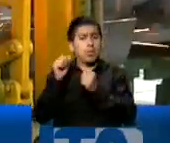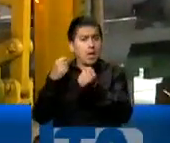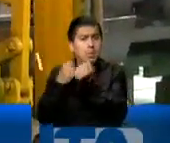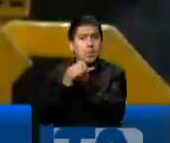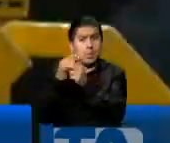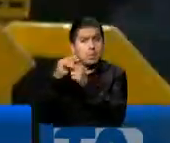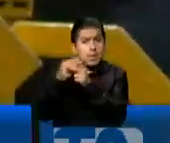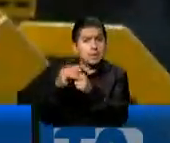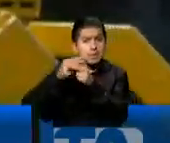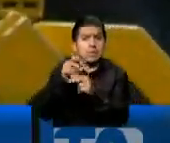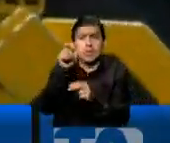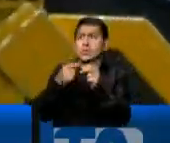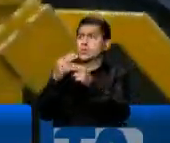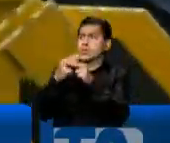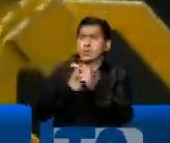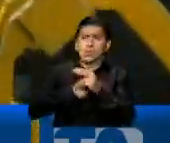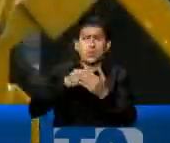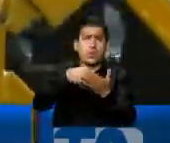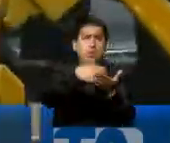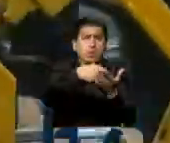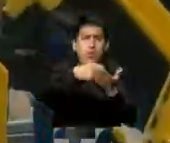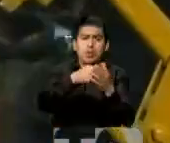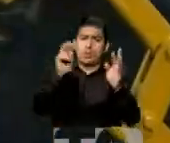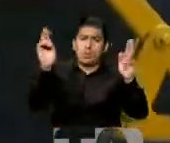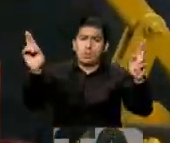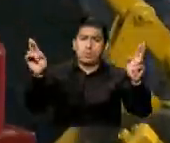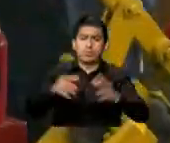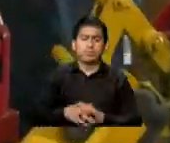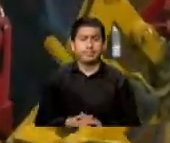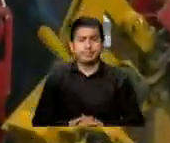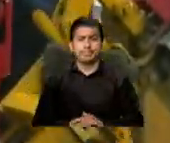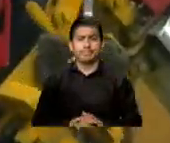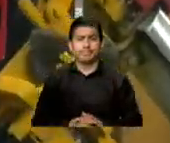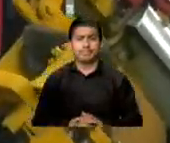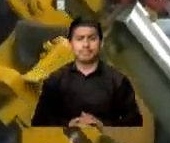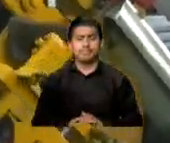sumarse al proyecto para que se pueda acceder a los créditos. En Quito, Andrea Samaniego, 24 horas.